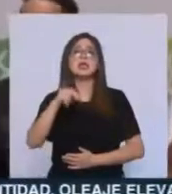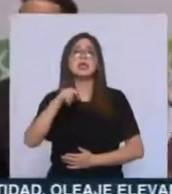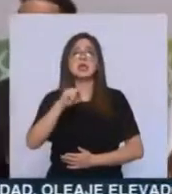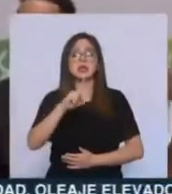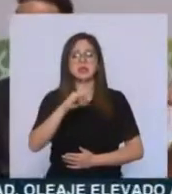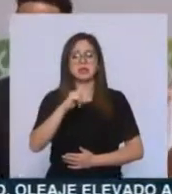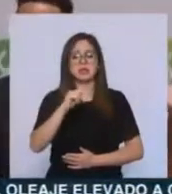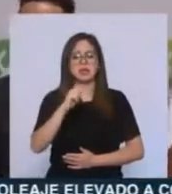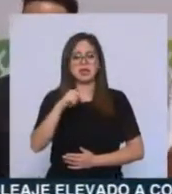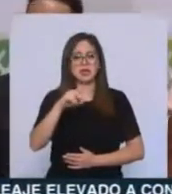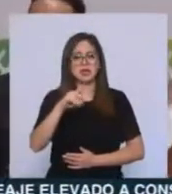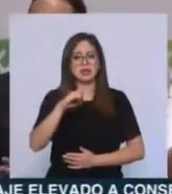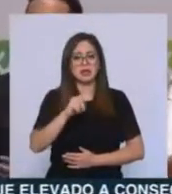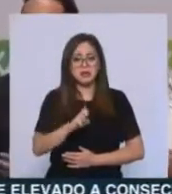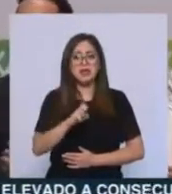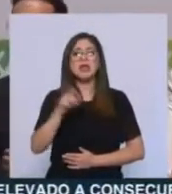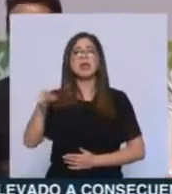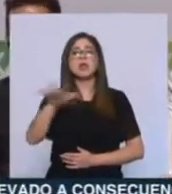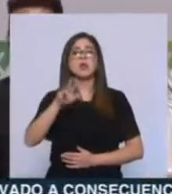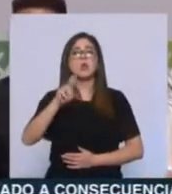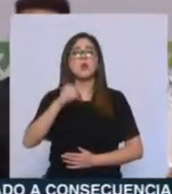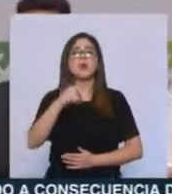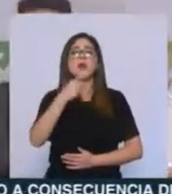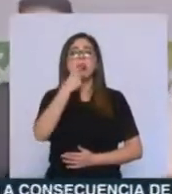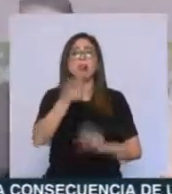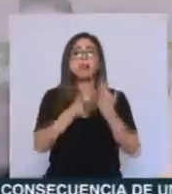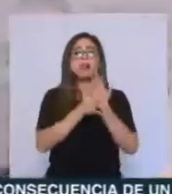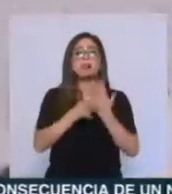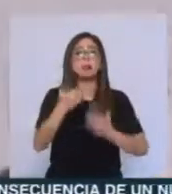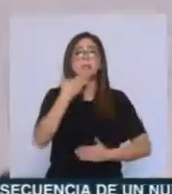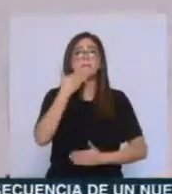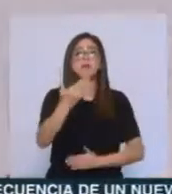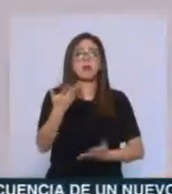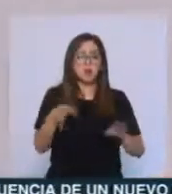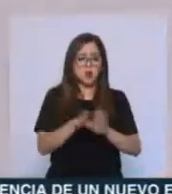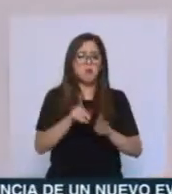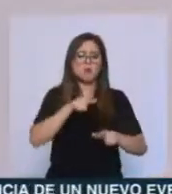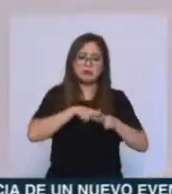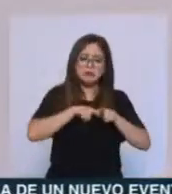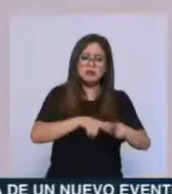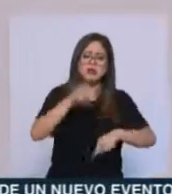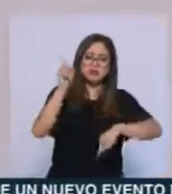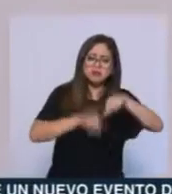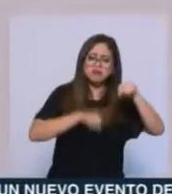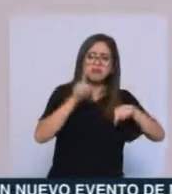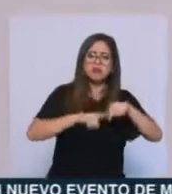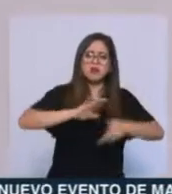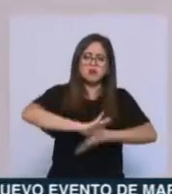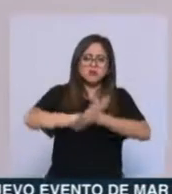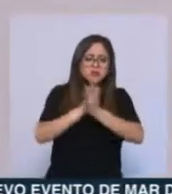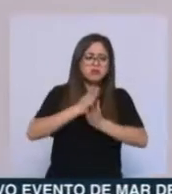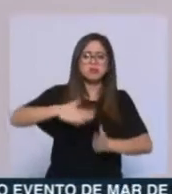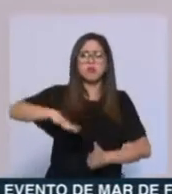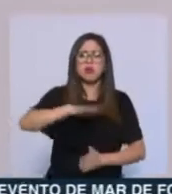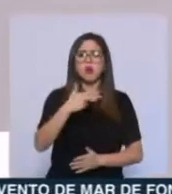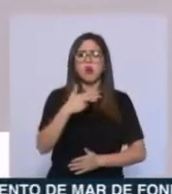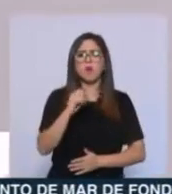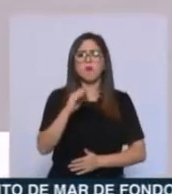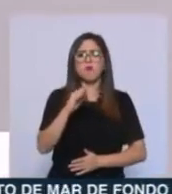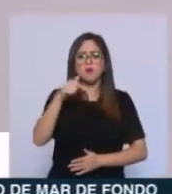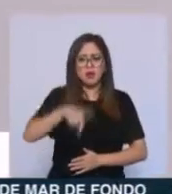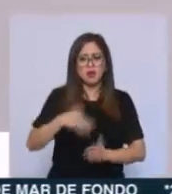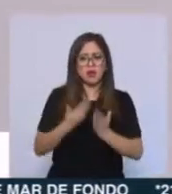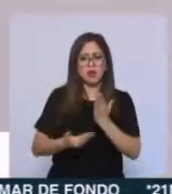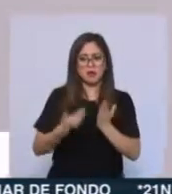Uruguay, señaló que es increíble que se mantenga la lucha contra los actos de discriminación y la homofobia en la actualidad. Y eso no